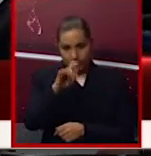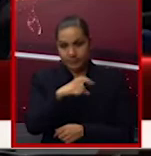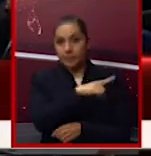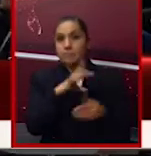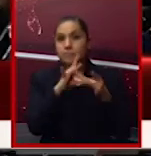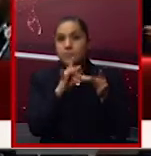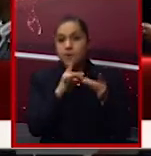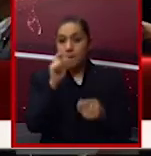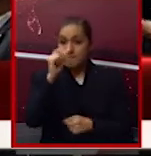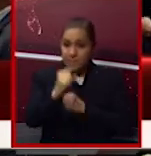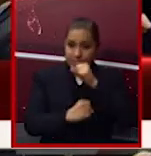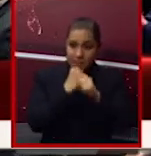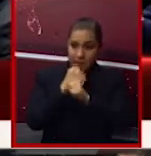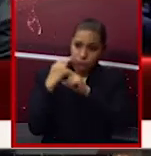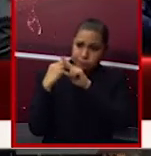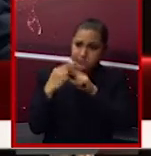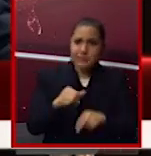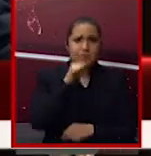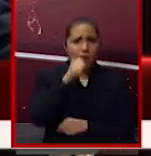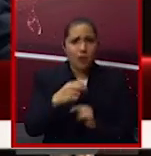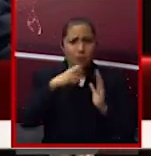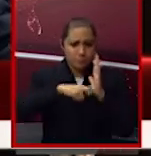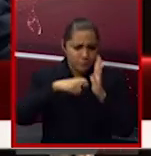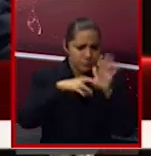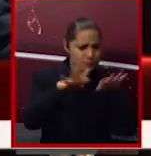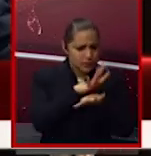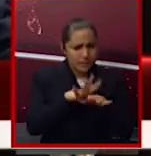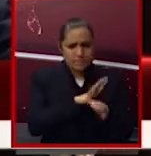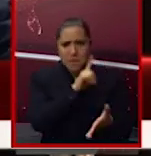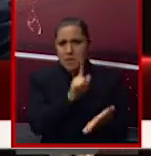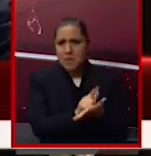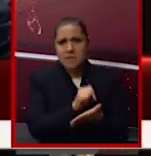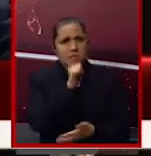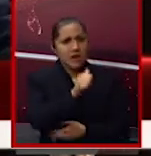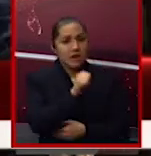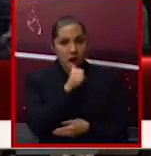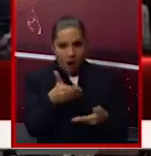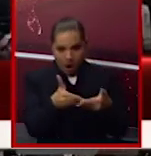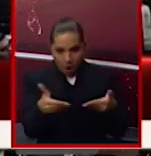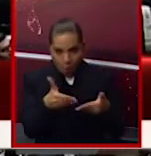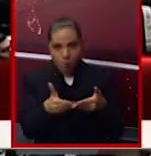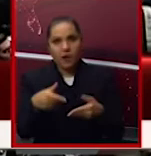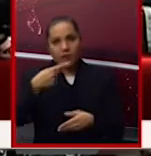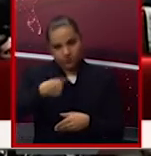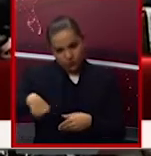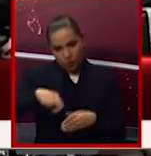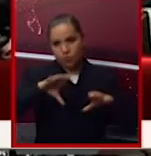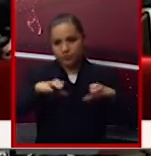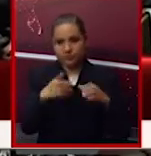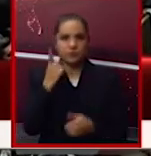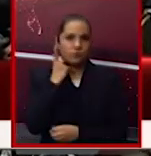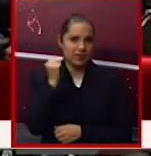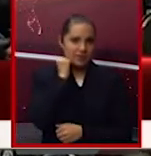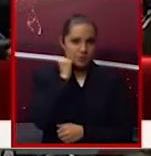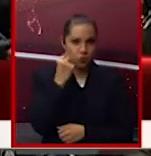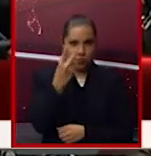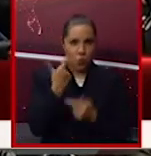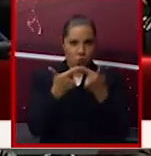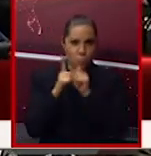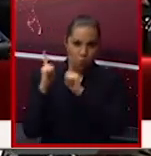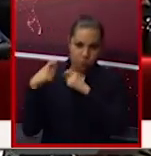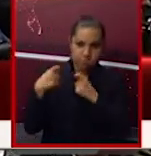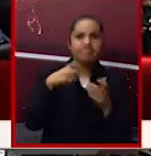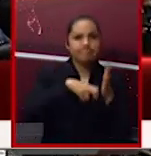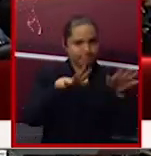20 años no se aprobaron las reformas que necesitaba el país por las últimas 2 legislaturas y se lograron modificaciones legales en materia de